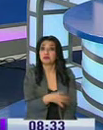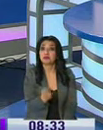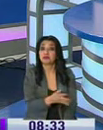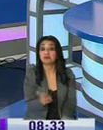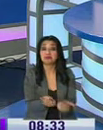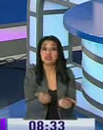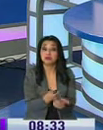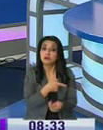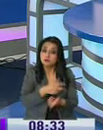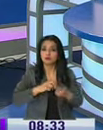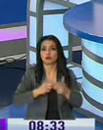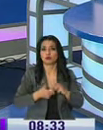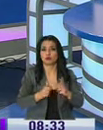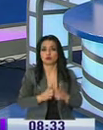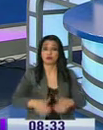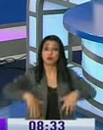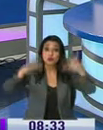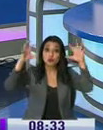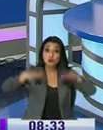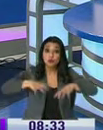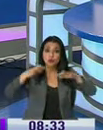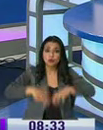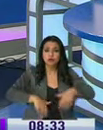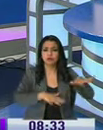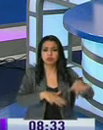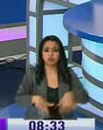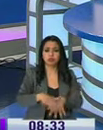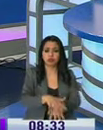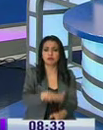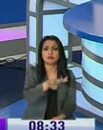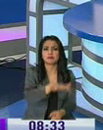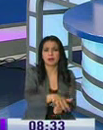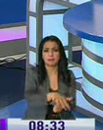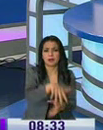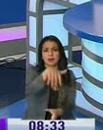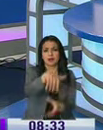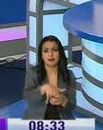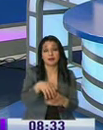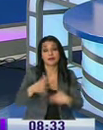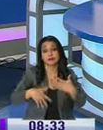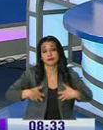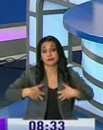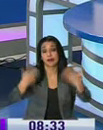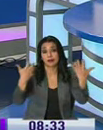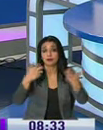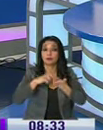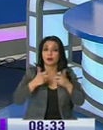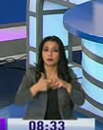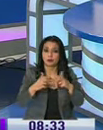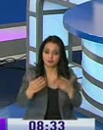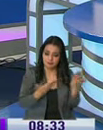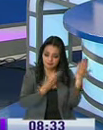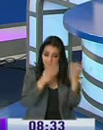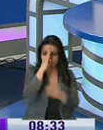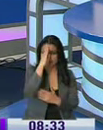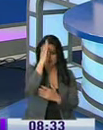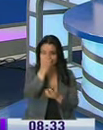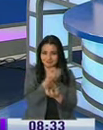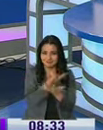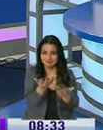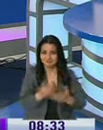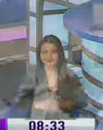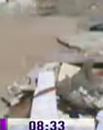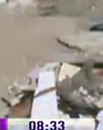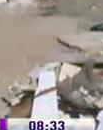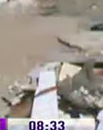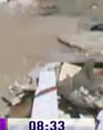es problema porque las lluvias vienen, las alcantarillas se tapan y luego nos quejamos. Exactamente. Así que adelante, mi switcher, cuéntenos. Atento,